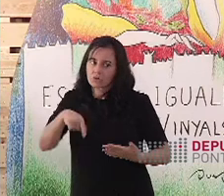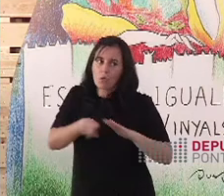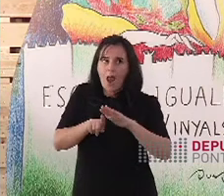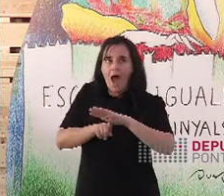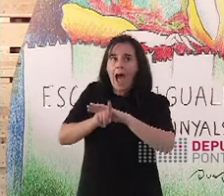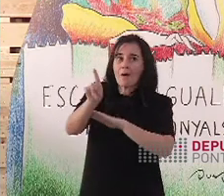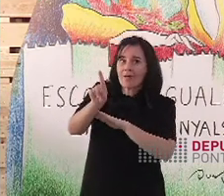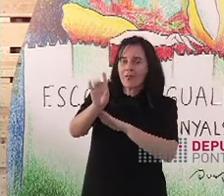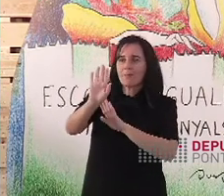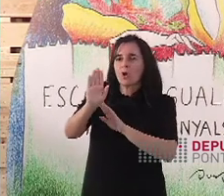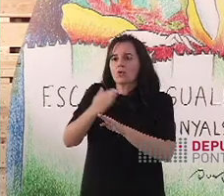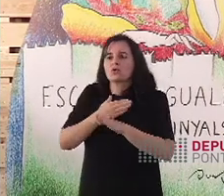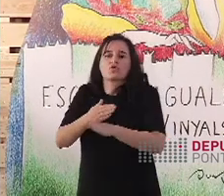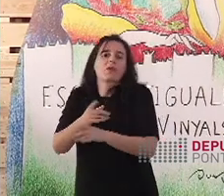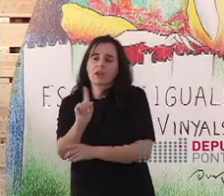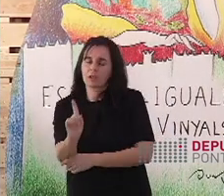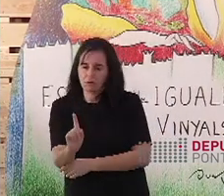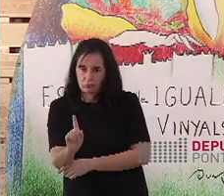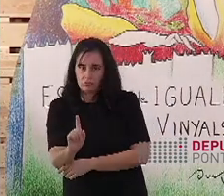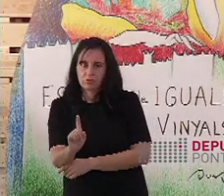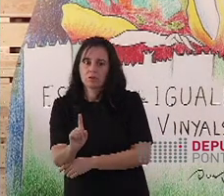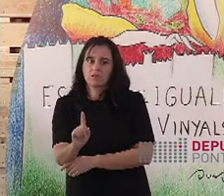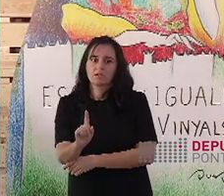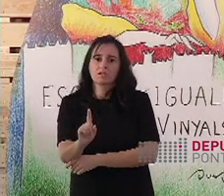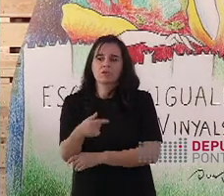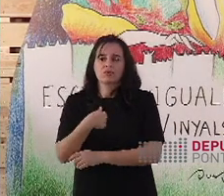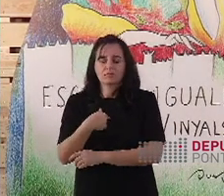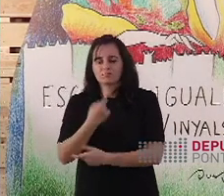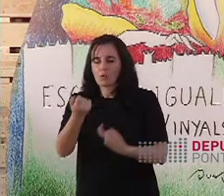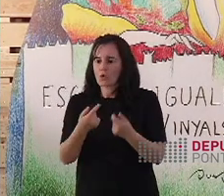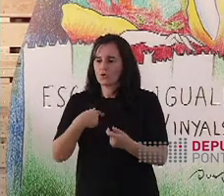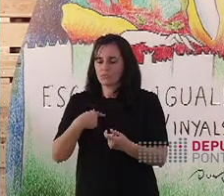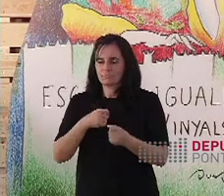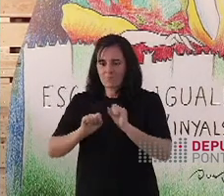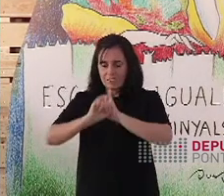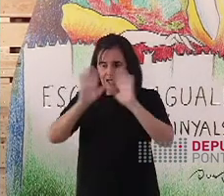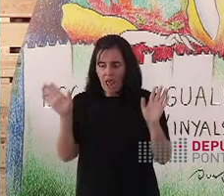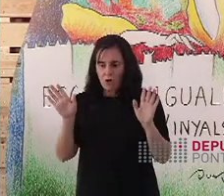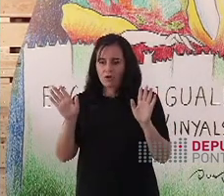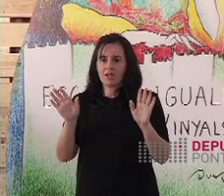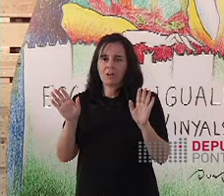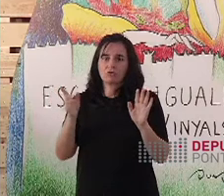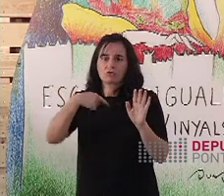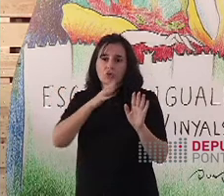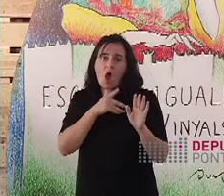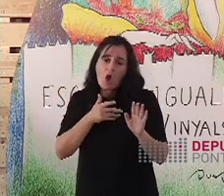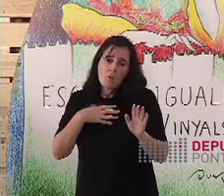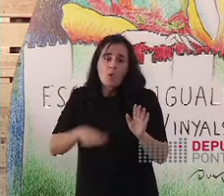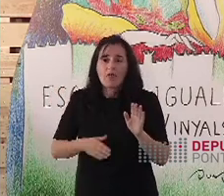puxen, cada vez teño máis claro que o feito de que podamos agora mesmo desenvolver un procedimento, unha